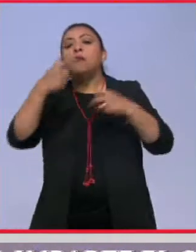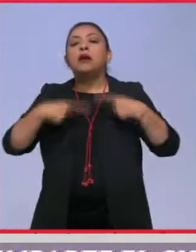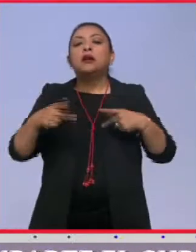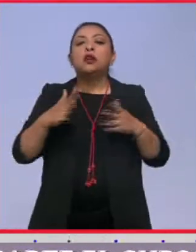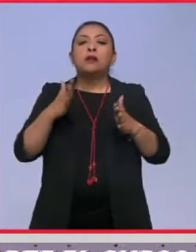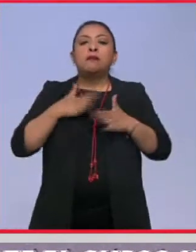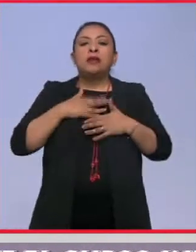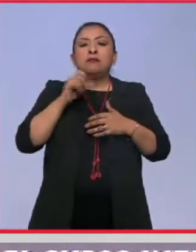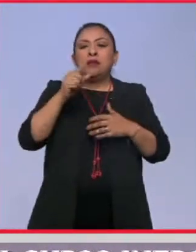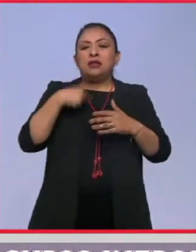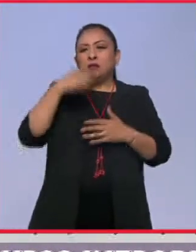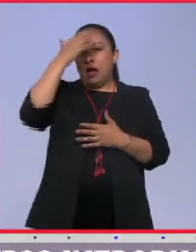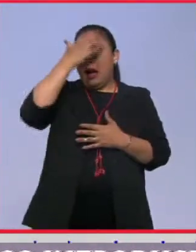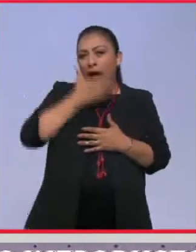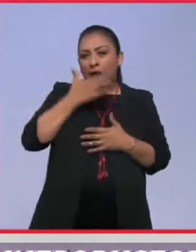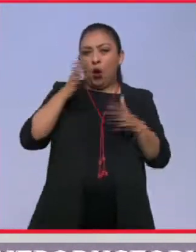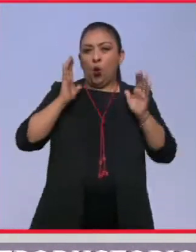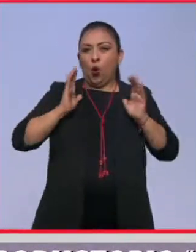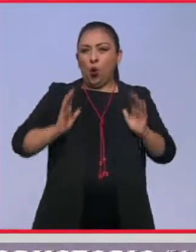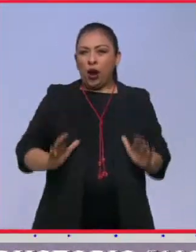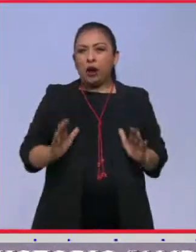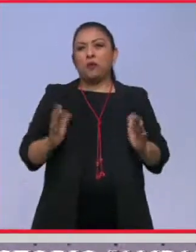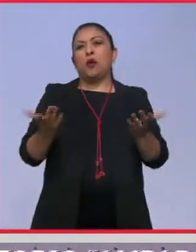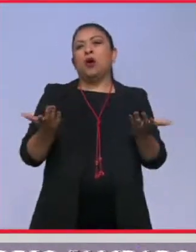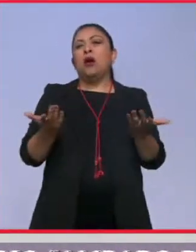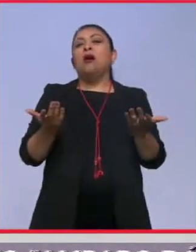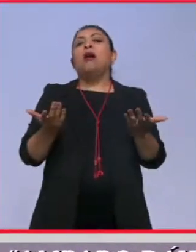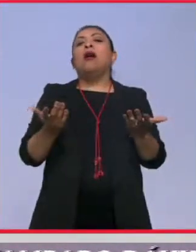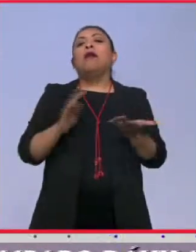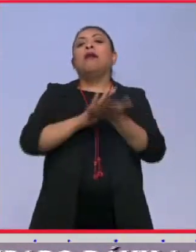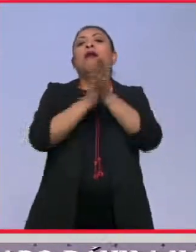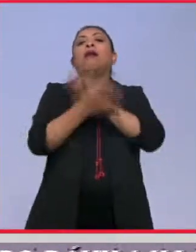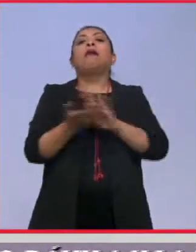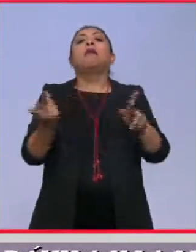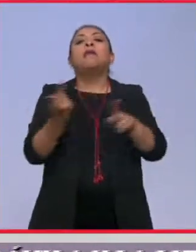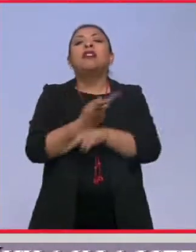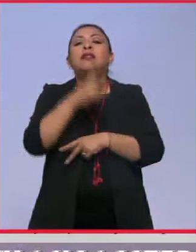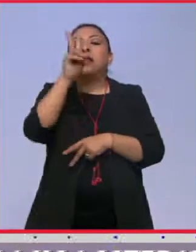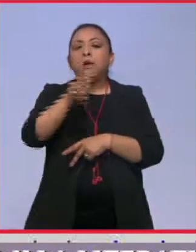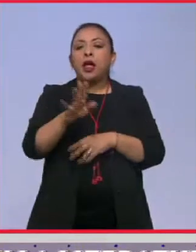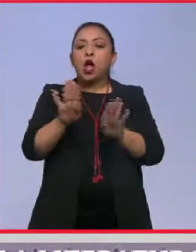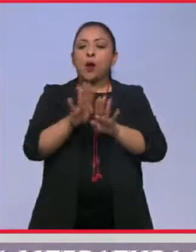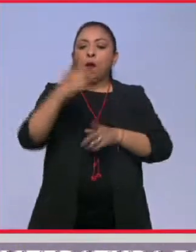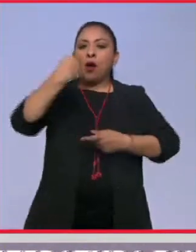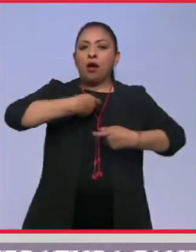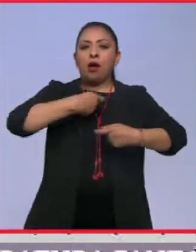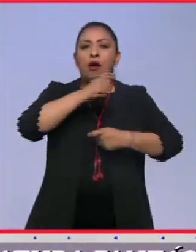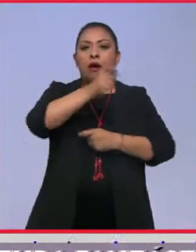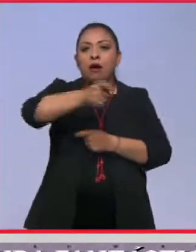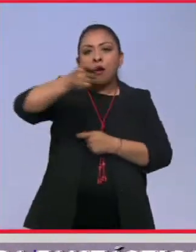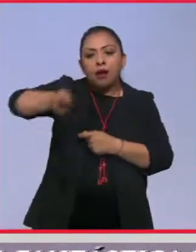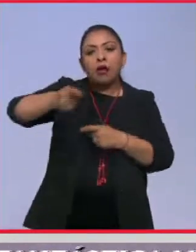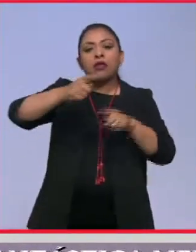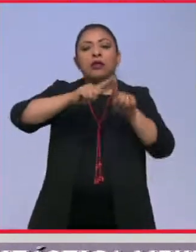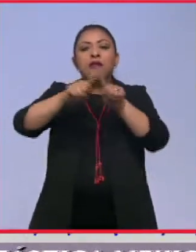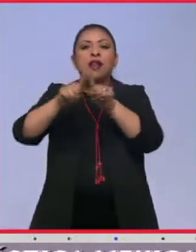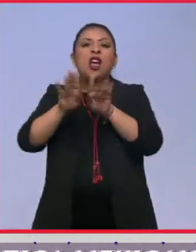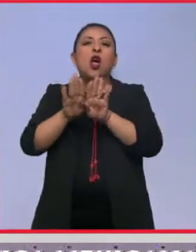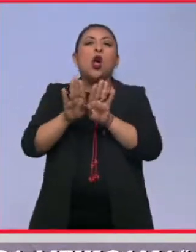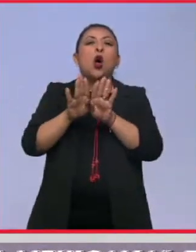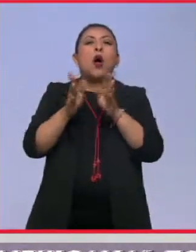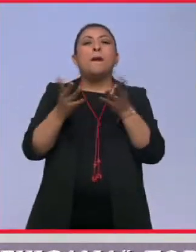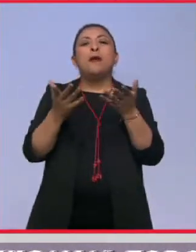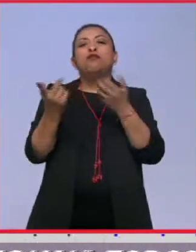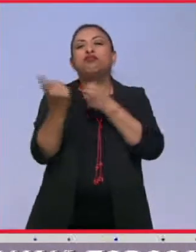propia cara y cuerpo en un mundo análogo, pasamos efectivamente a crear identidades de manera